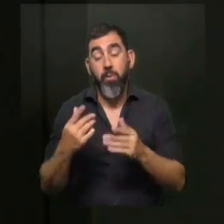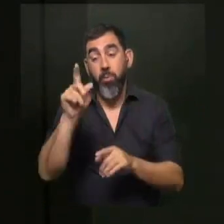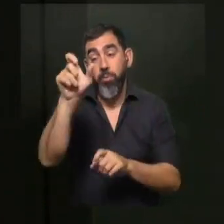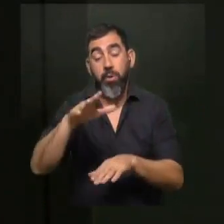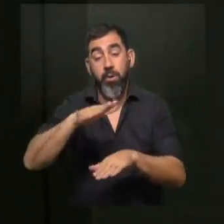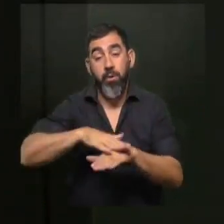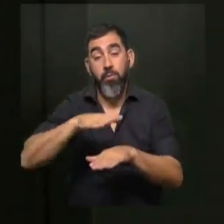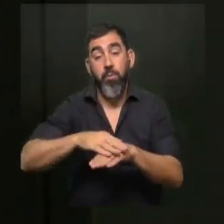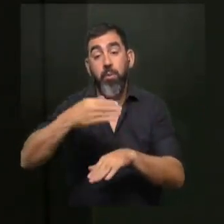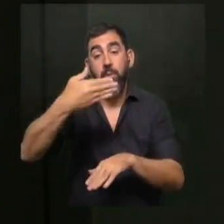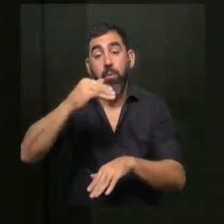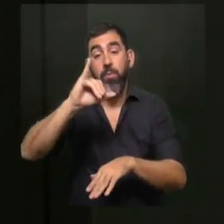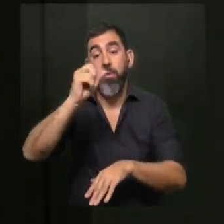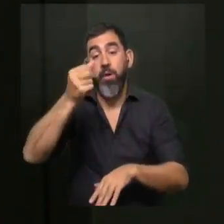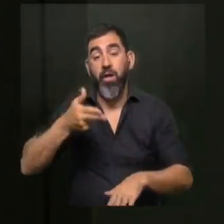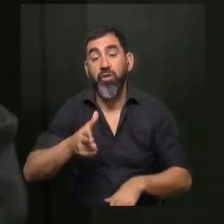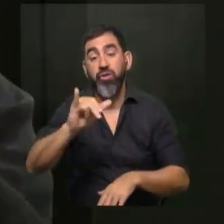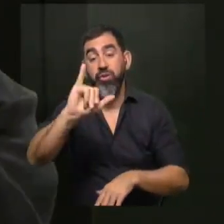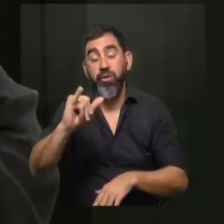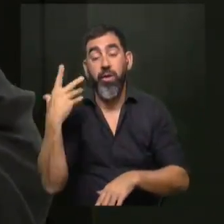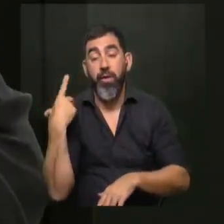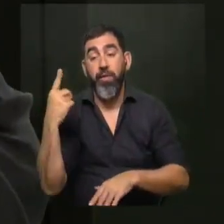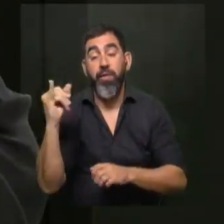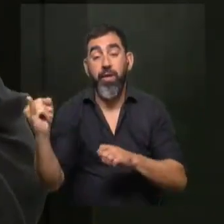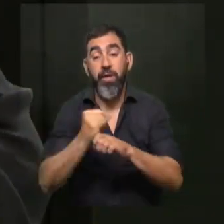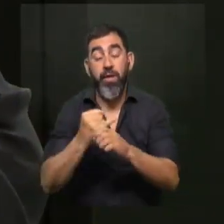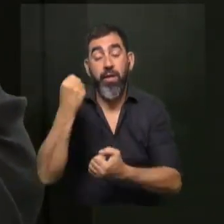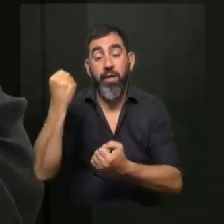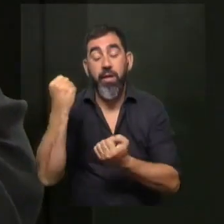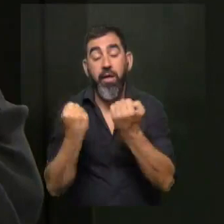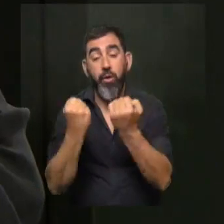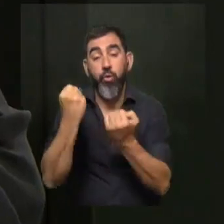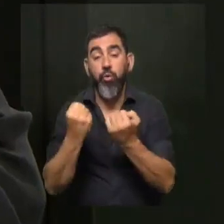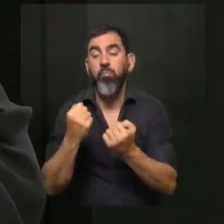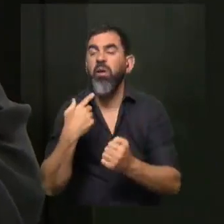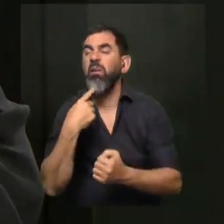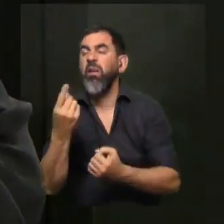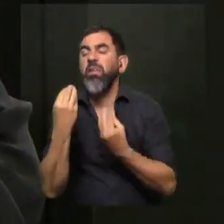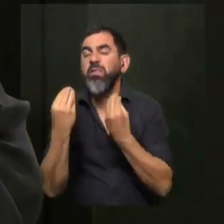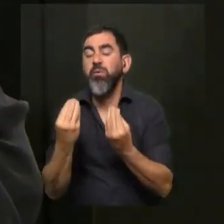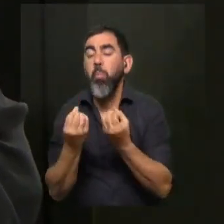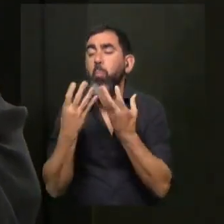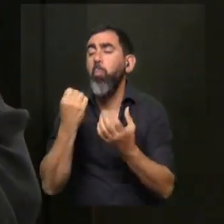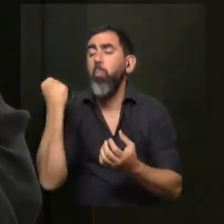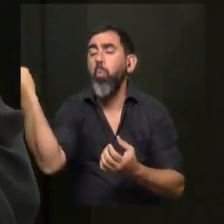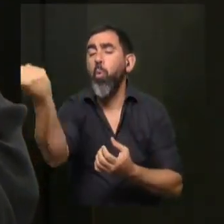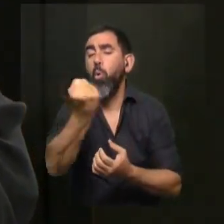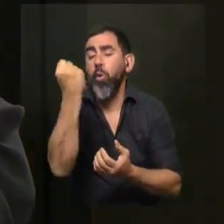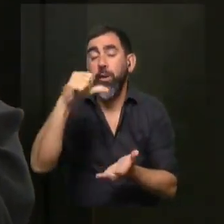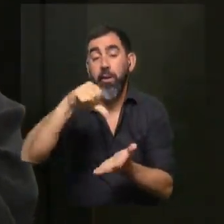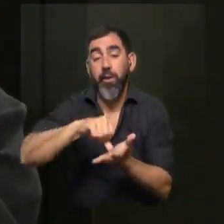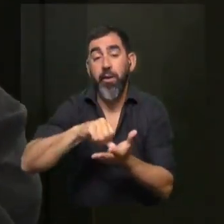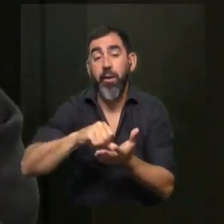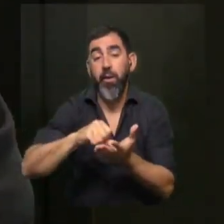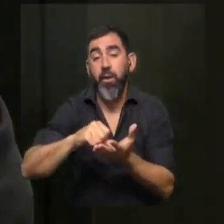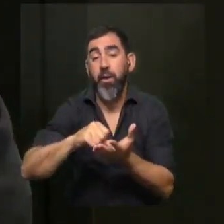Carlos Bianchi, que es el director del Instituto de Economía, que nos contó para qué sirven las patentes, por qué son importantes para el país y